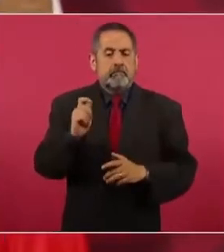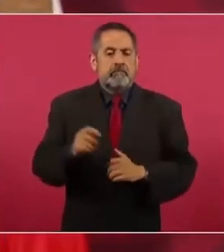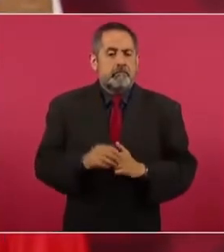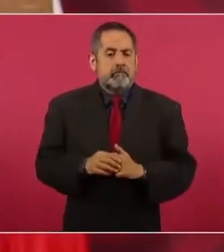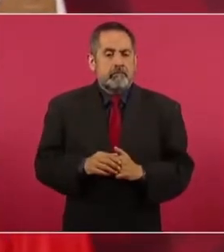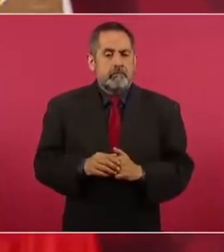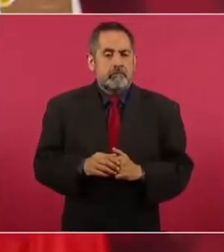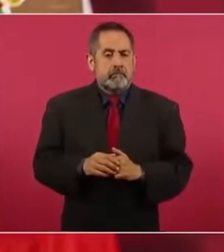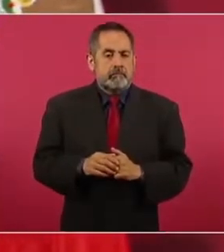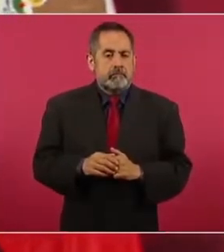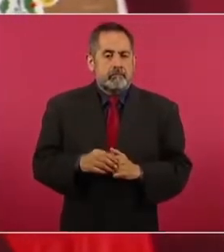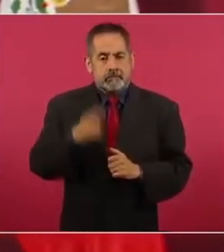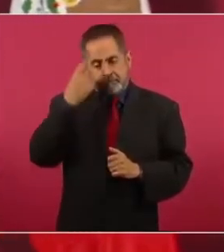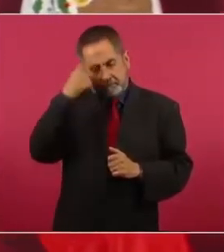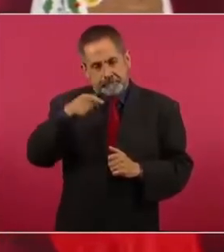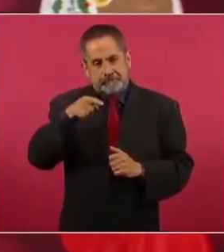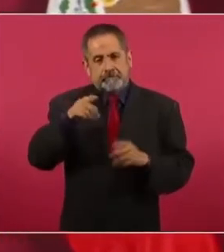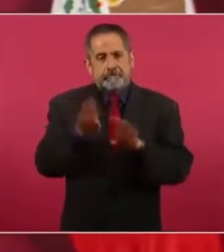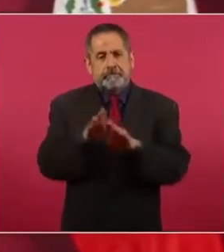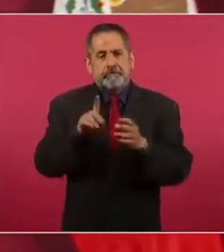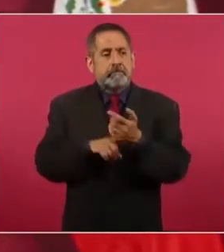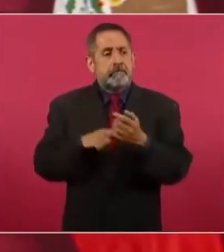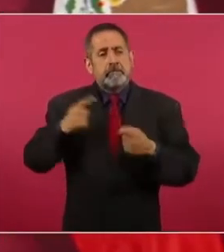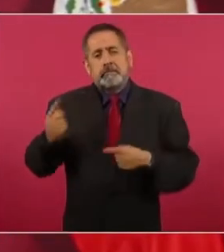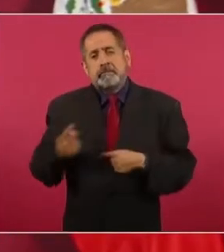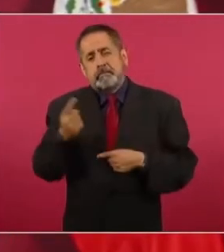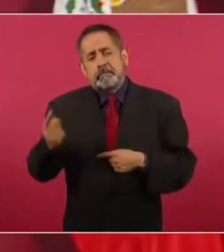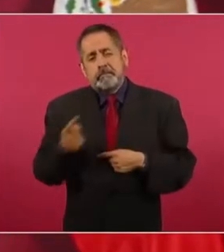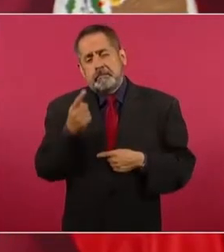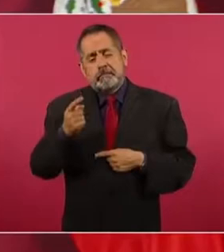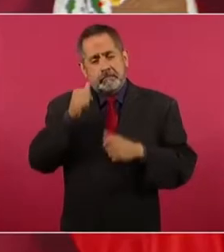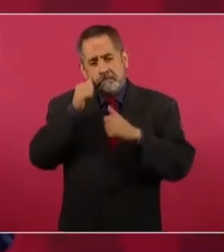a permanecer eternamente